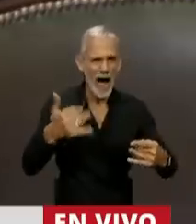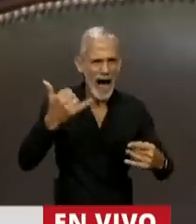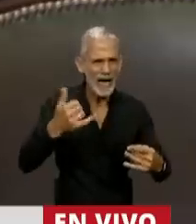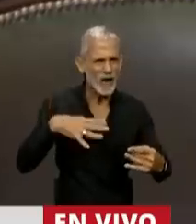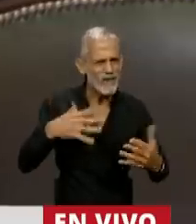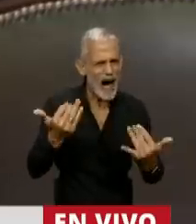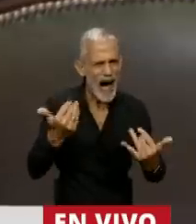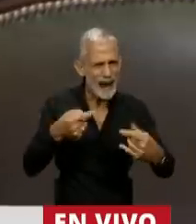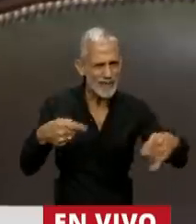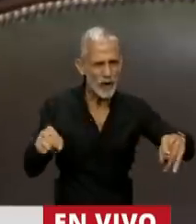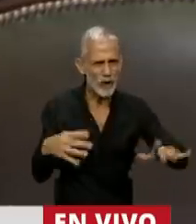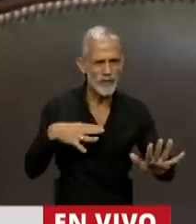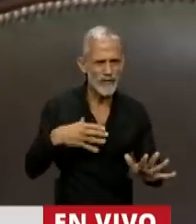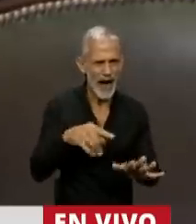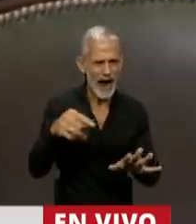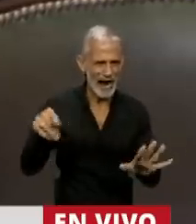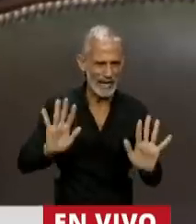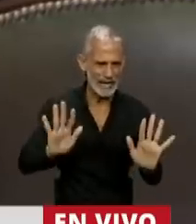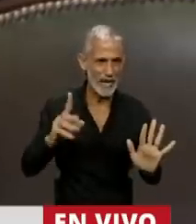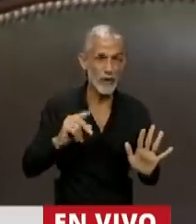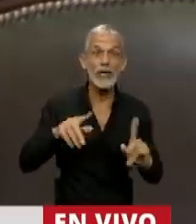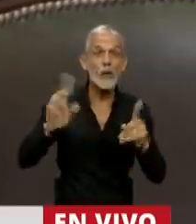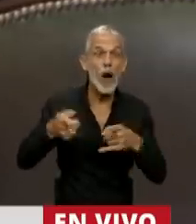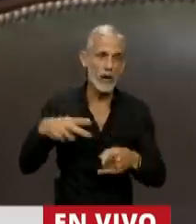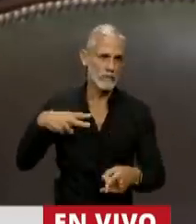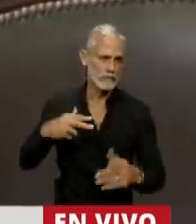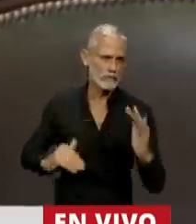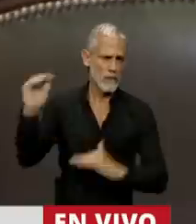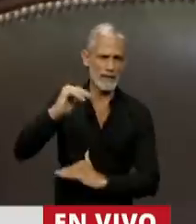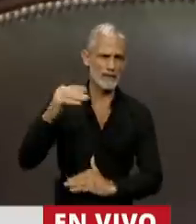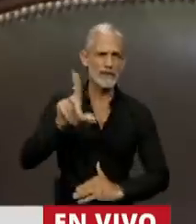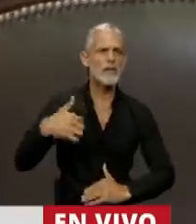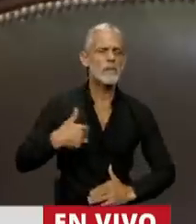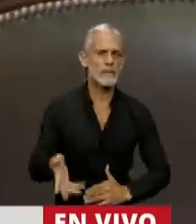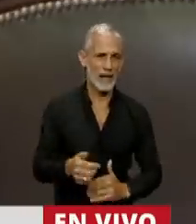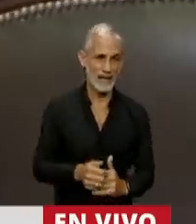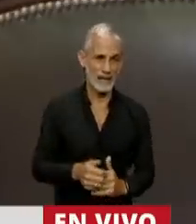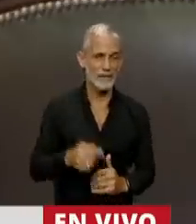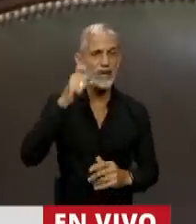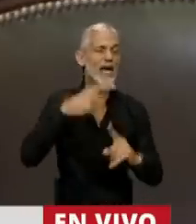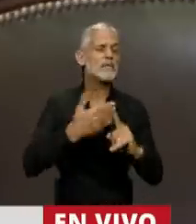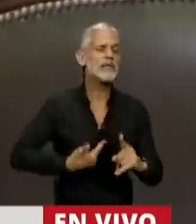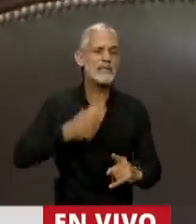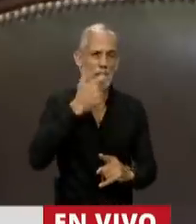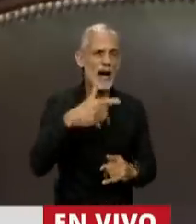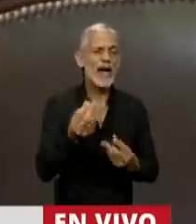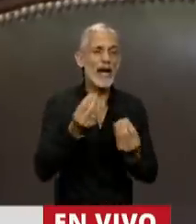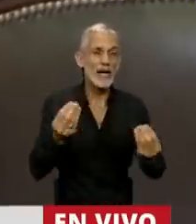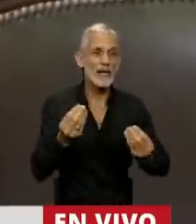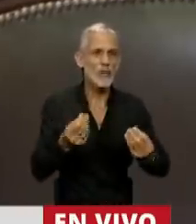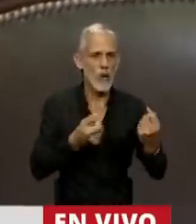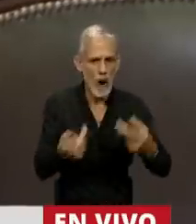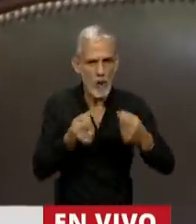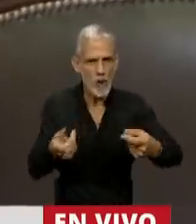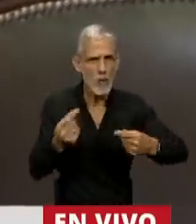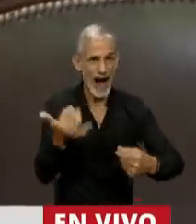que no sin carencias en muchos de sus lugares, es la más rica del país. ¿Y qué hizo el expresidente Macri? Le dio más a la